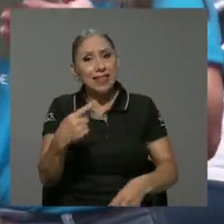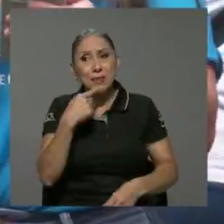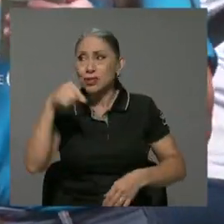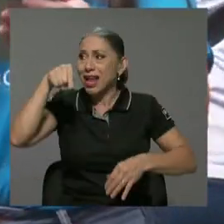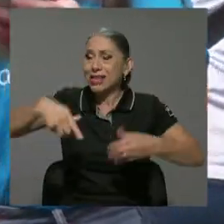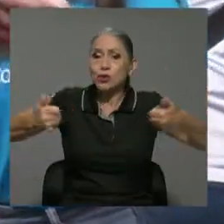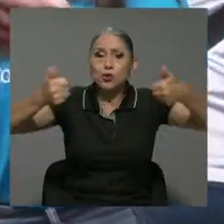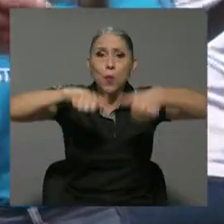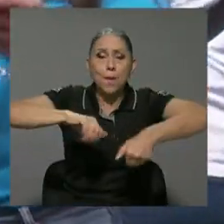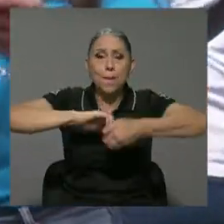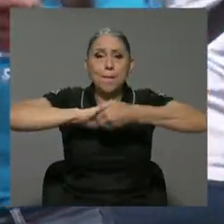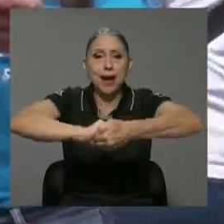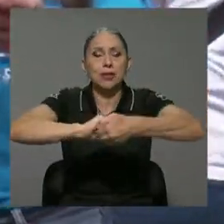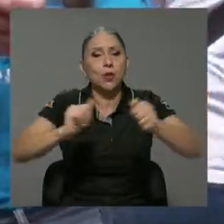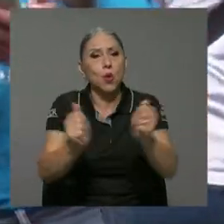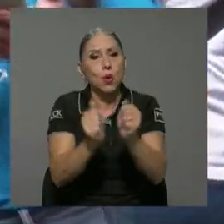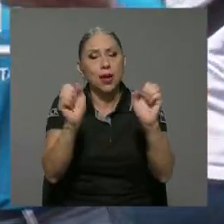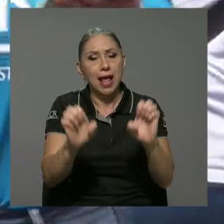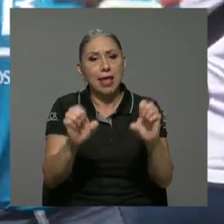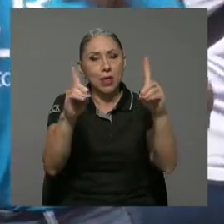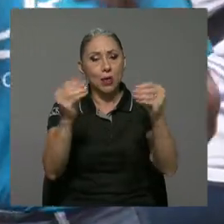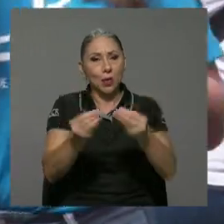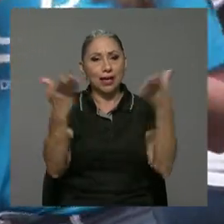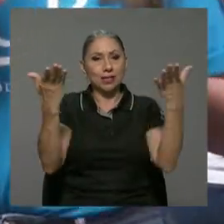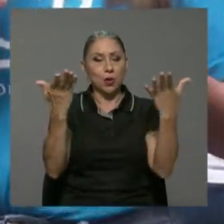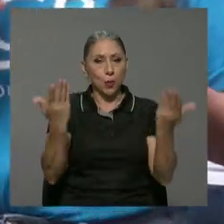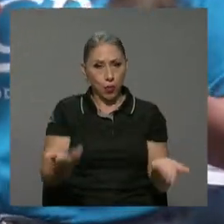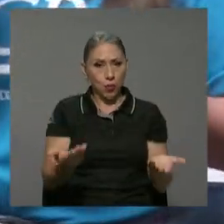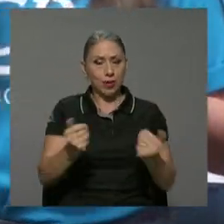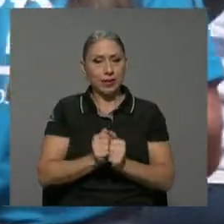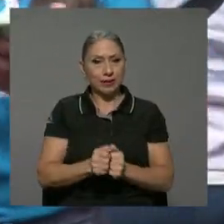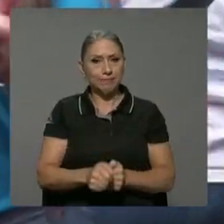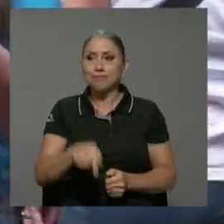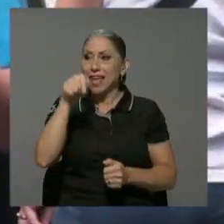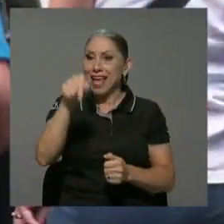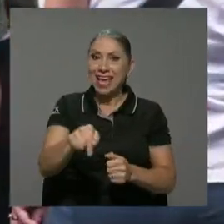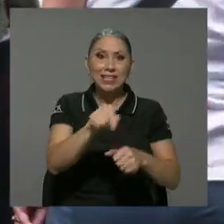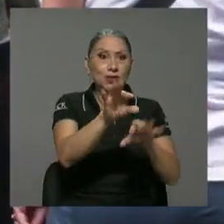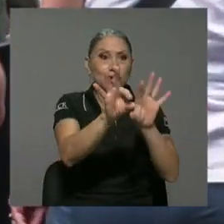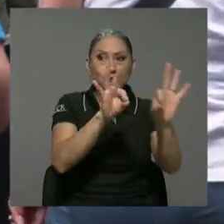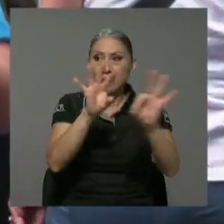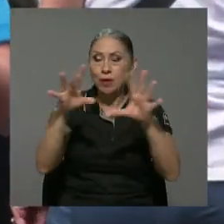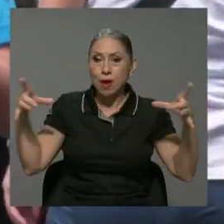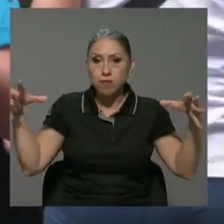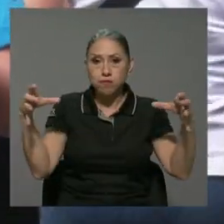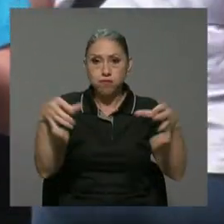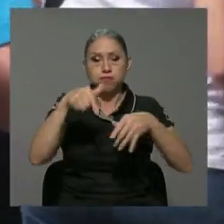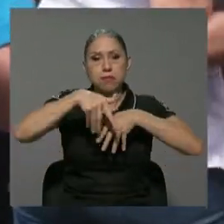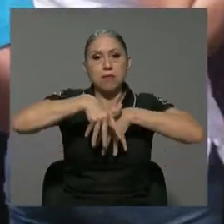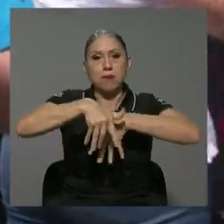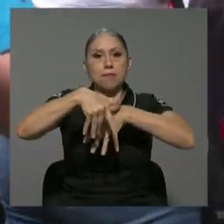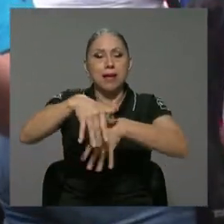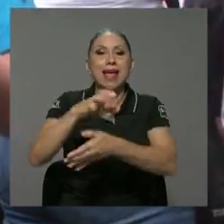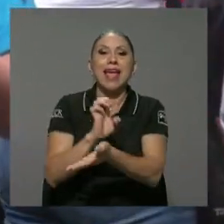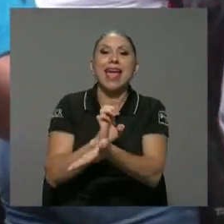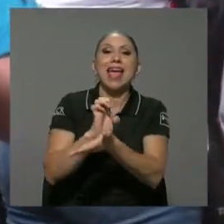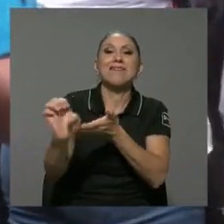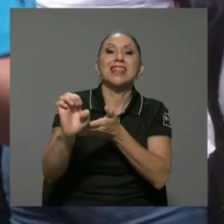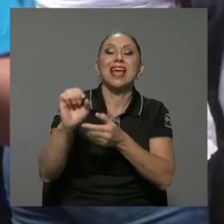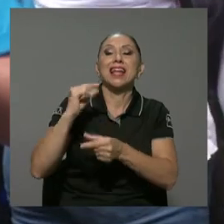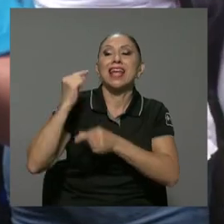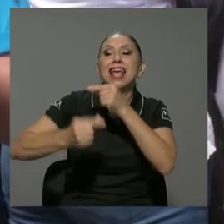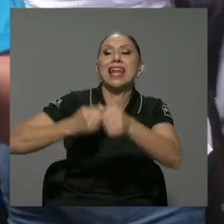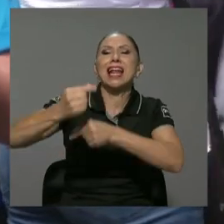por la educación pública, y justamente ha sido el que convoca a esta manifestación el día de hoy para evitar generaciones